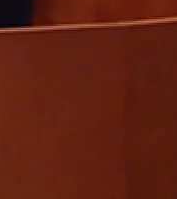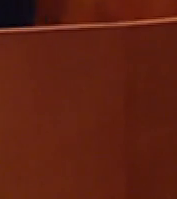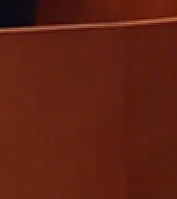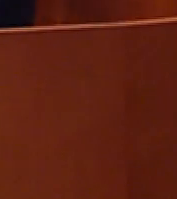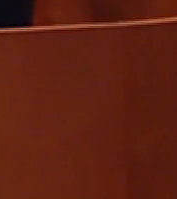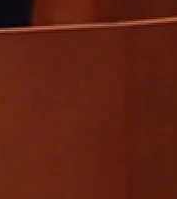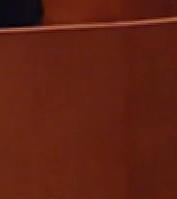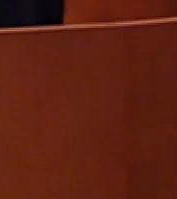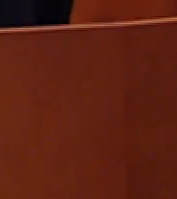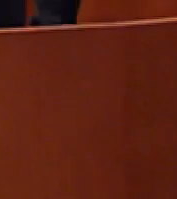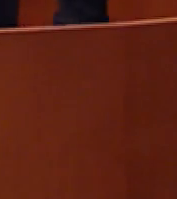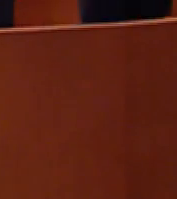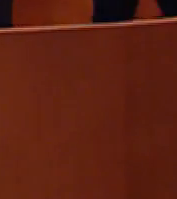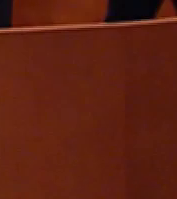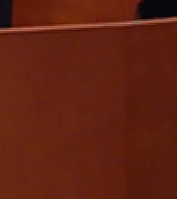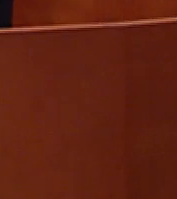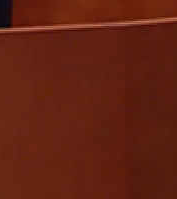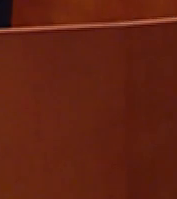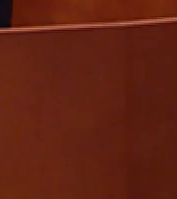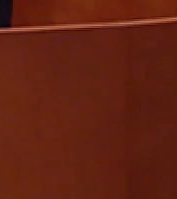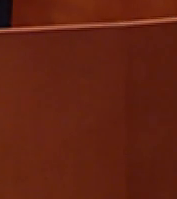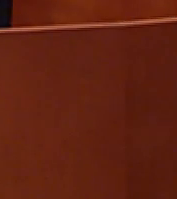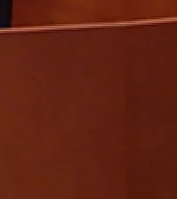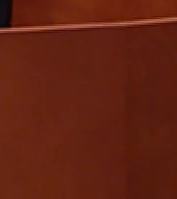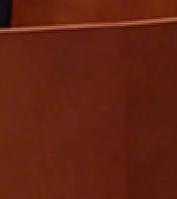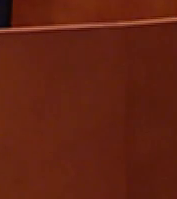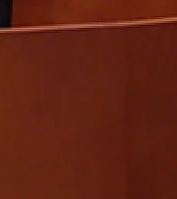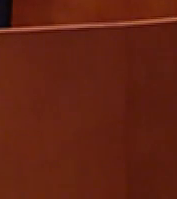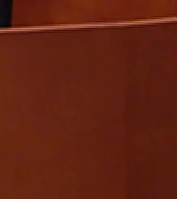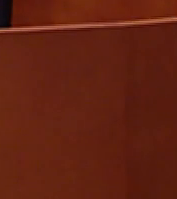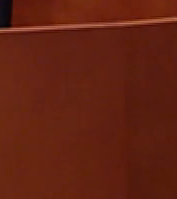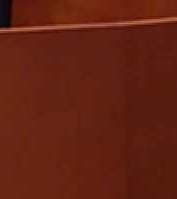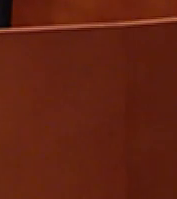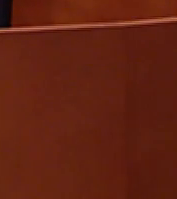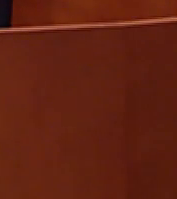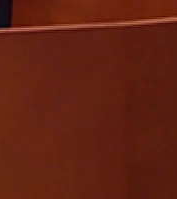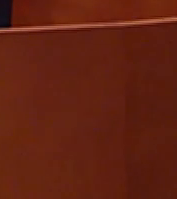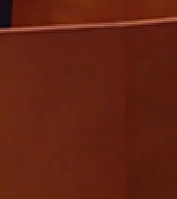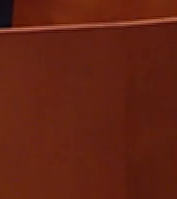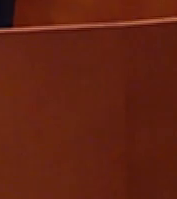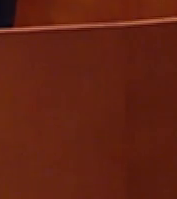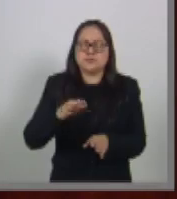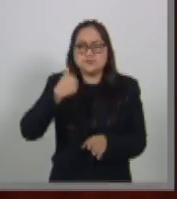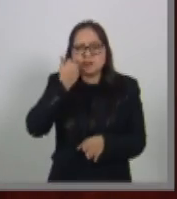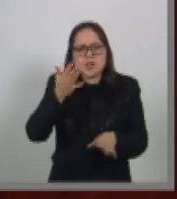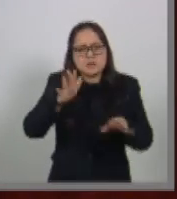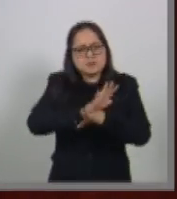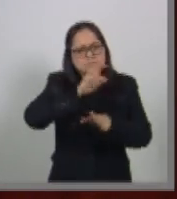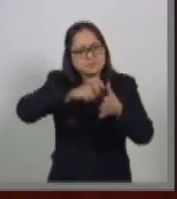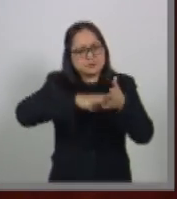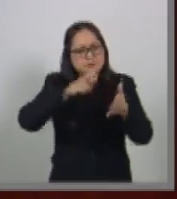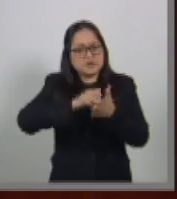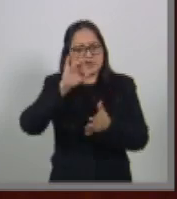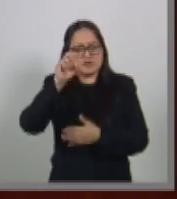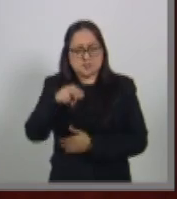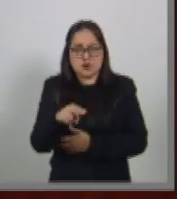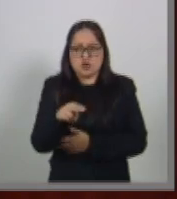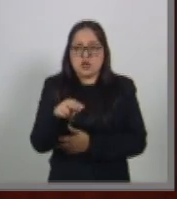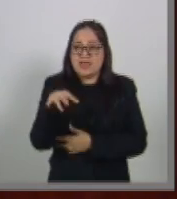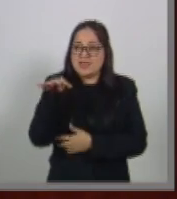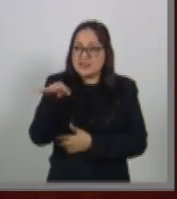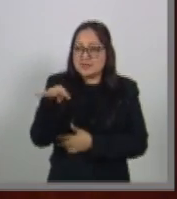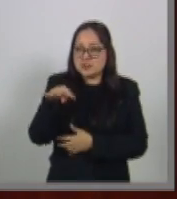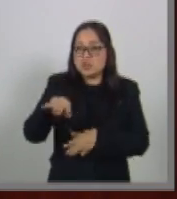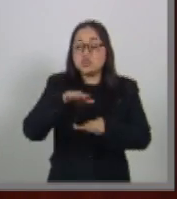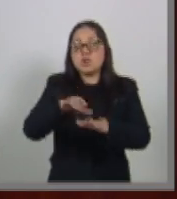estas iniciativas que presento ante esta soberanía plantea reformar la fracción 19ª